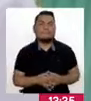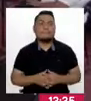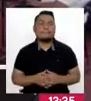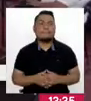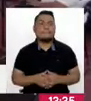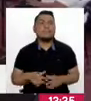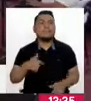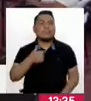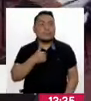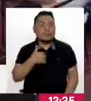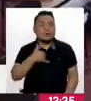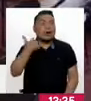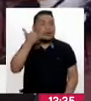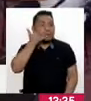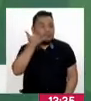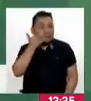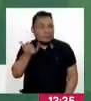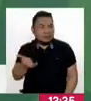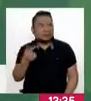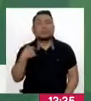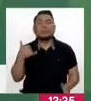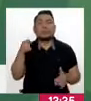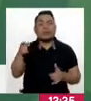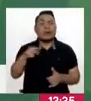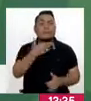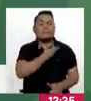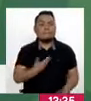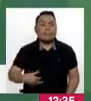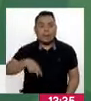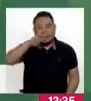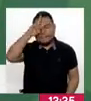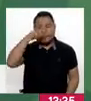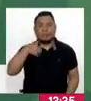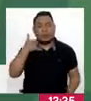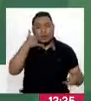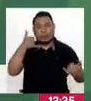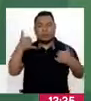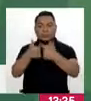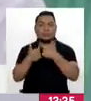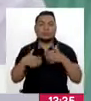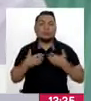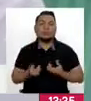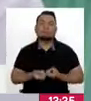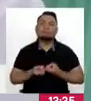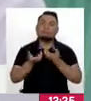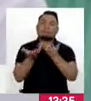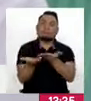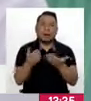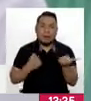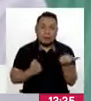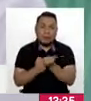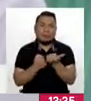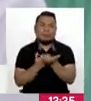Hablé por teléfono con el presidente de Perú para expresarle nuestro